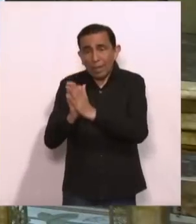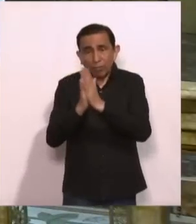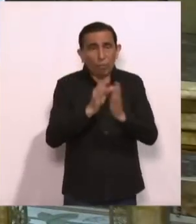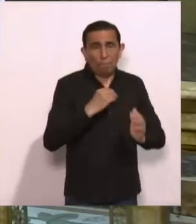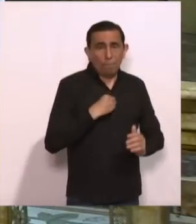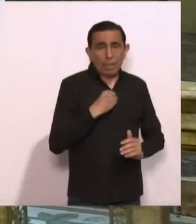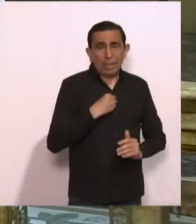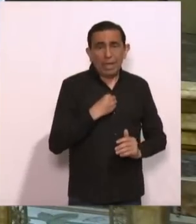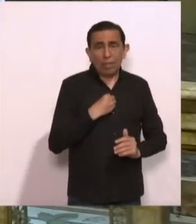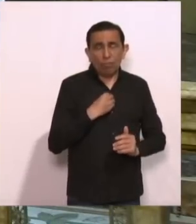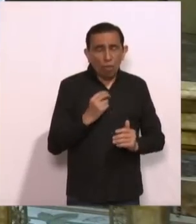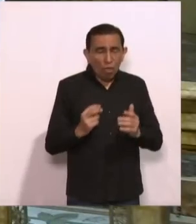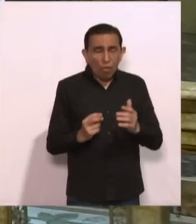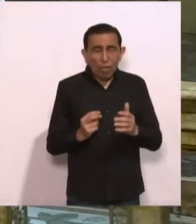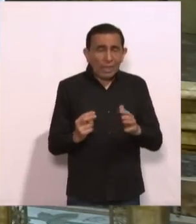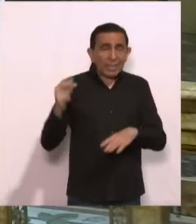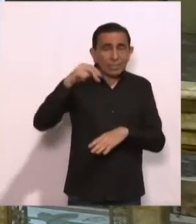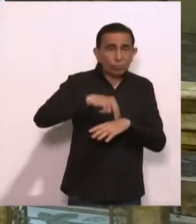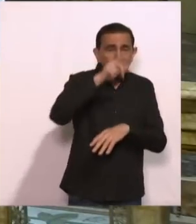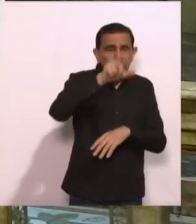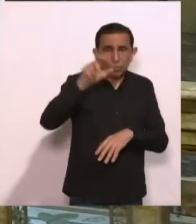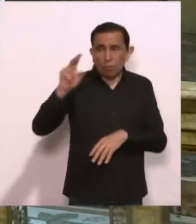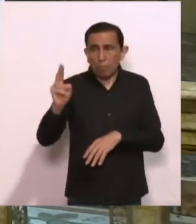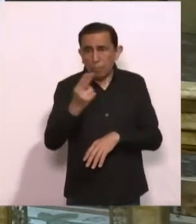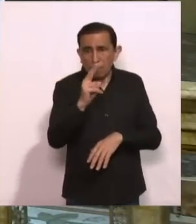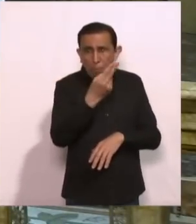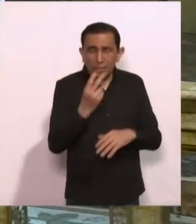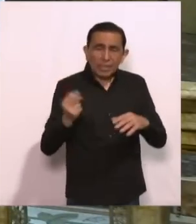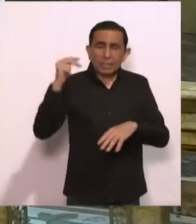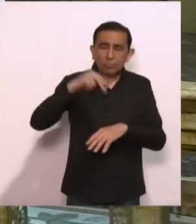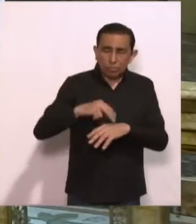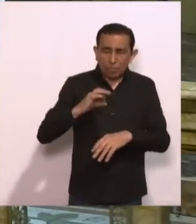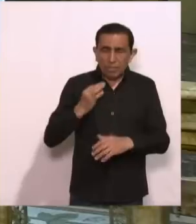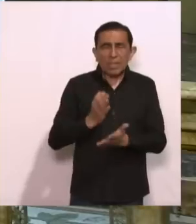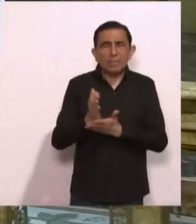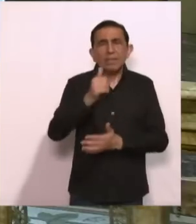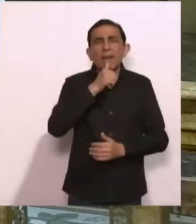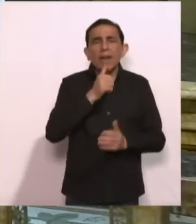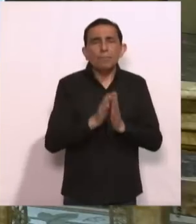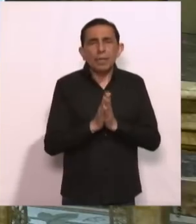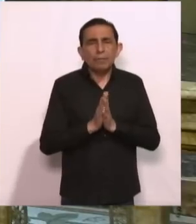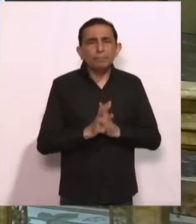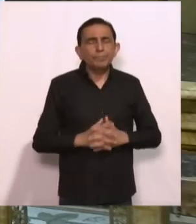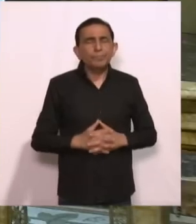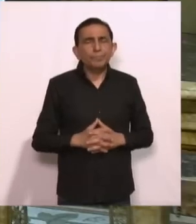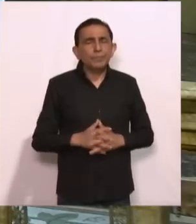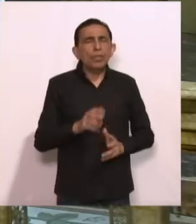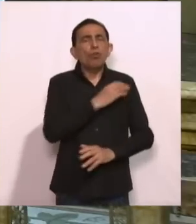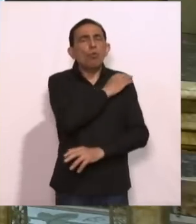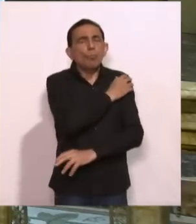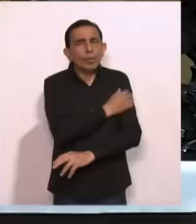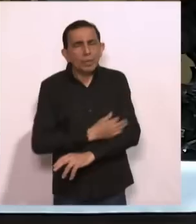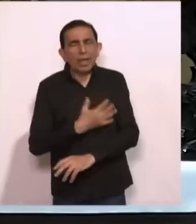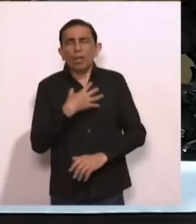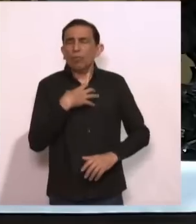pecados, la resurrección de la carne y la vida eterna. Con humildad, con